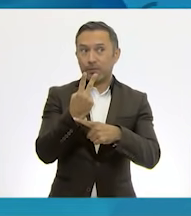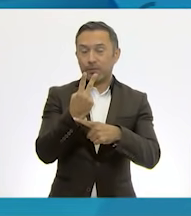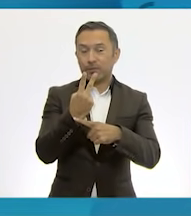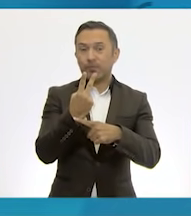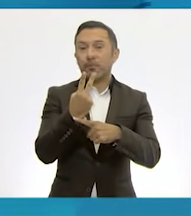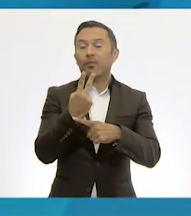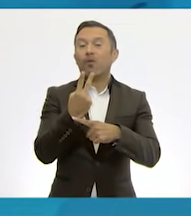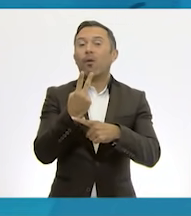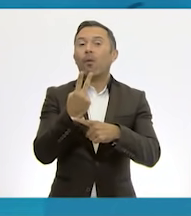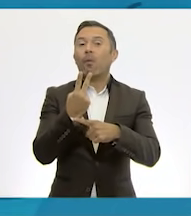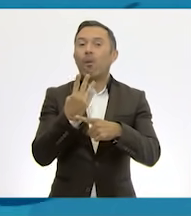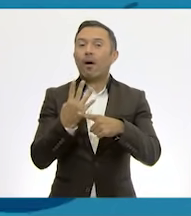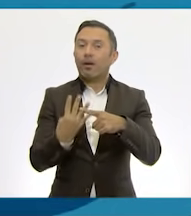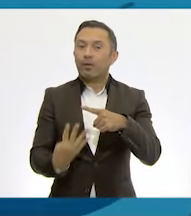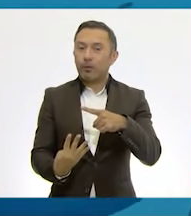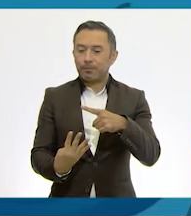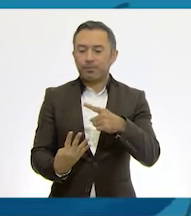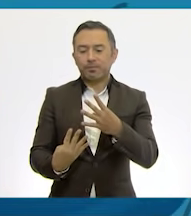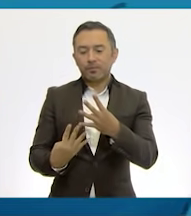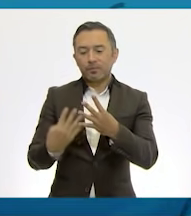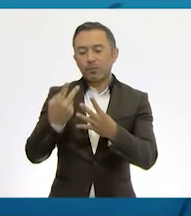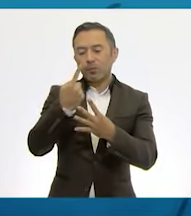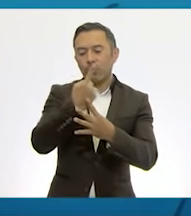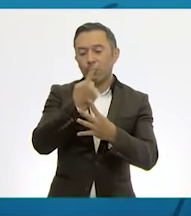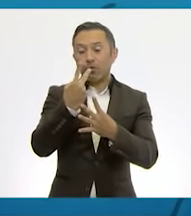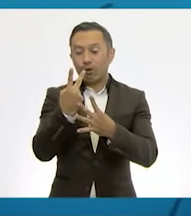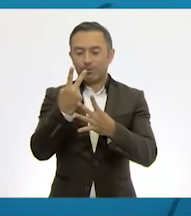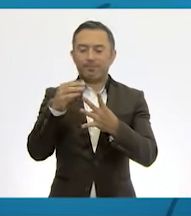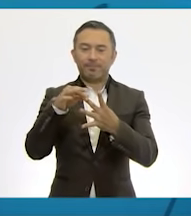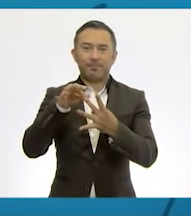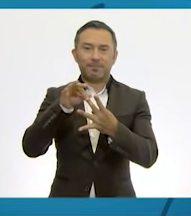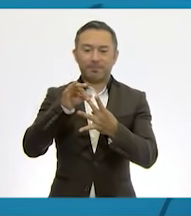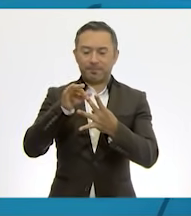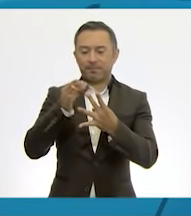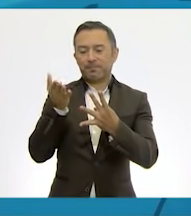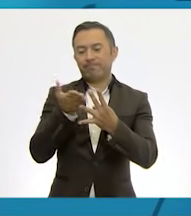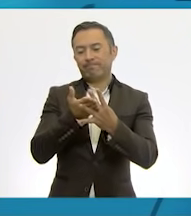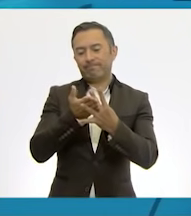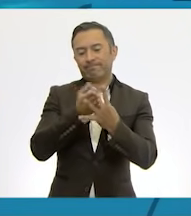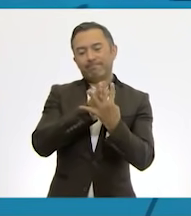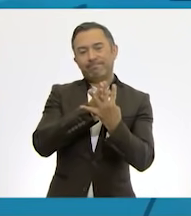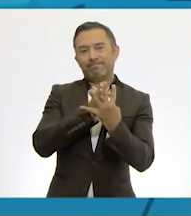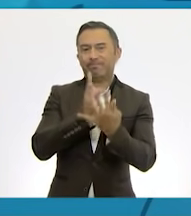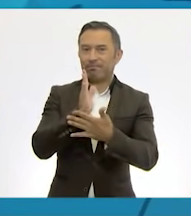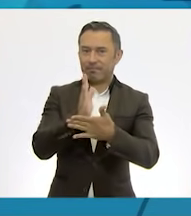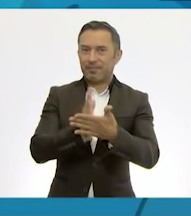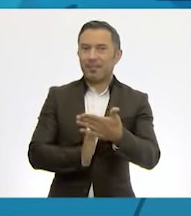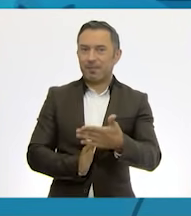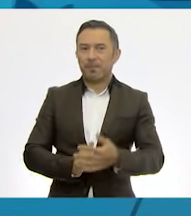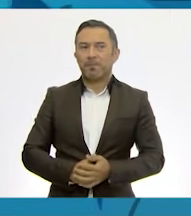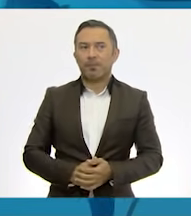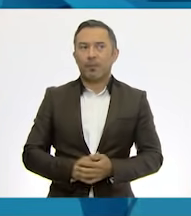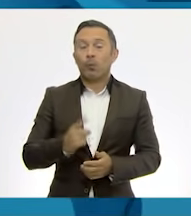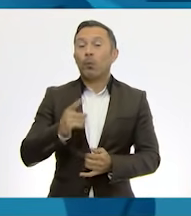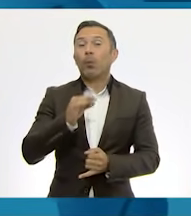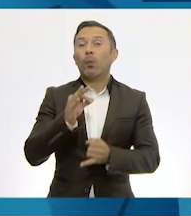me indicará que está dividido en cuatro partes iguales, dos cuartos. Finalmente, en anaranjado